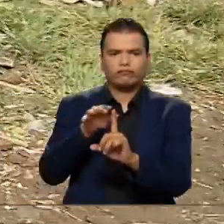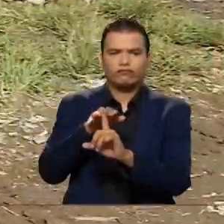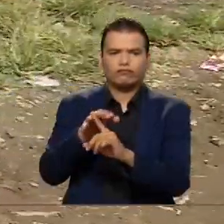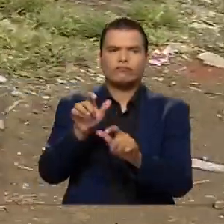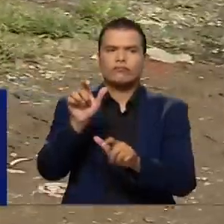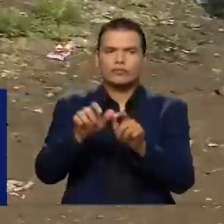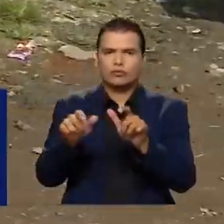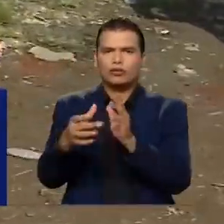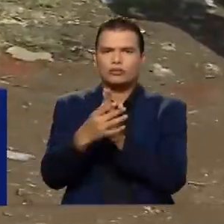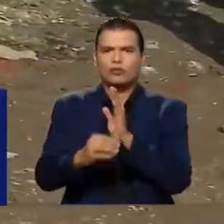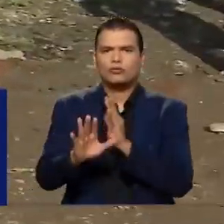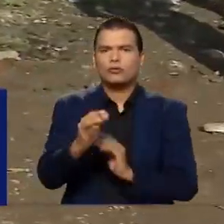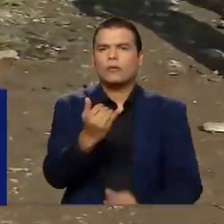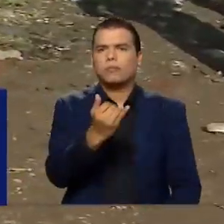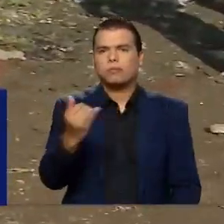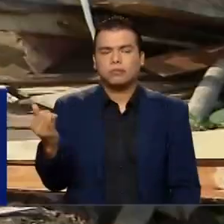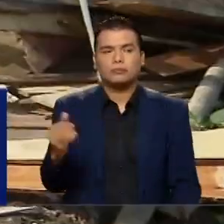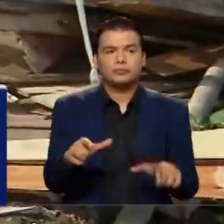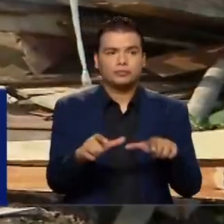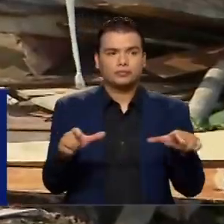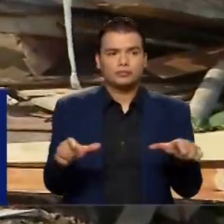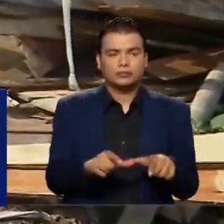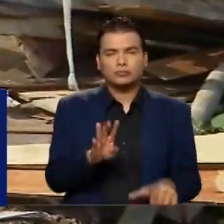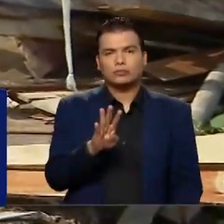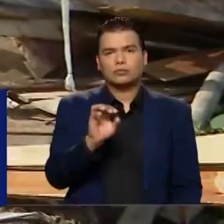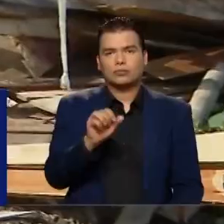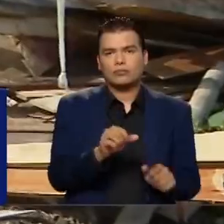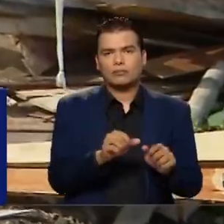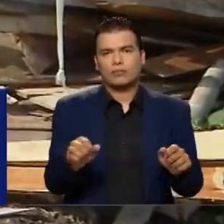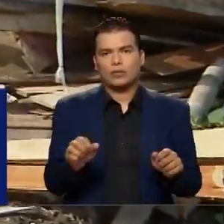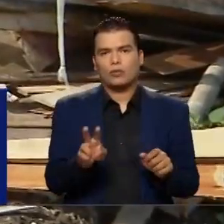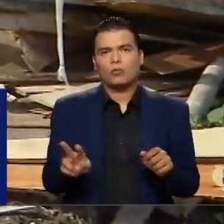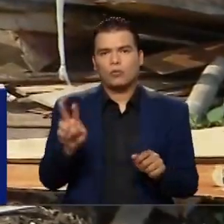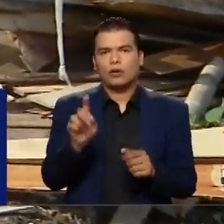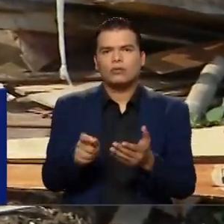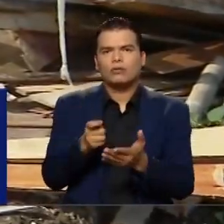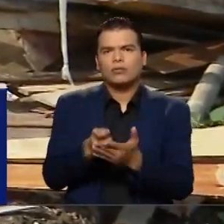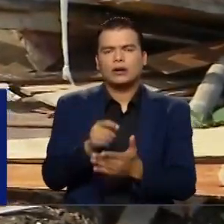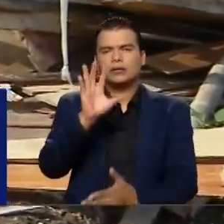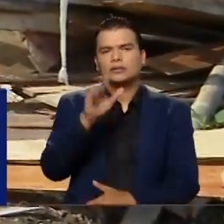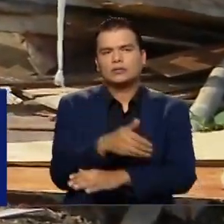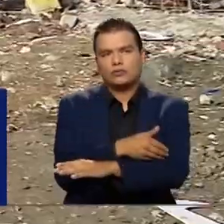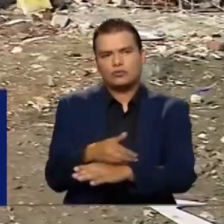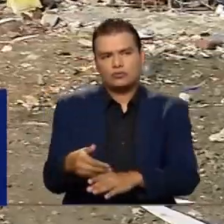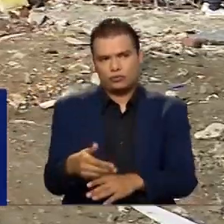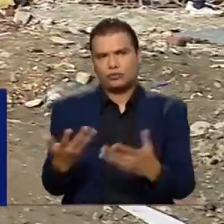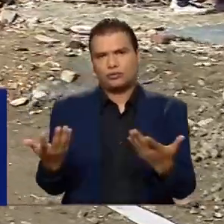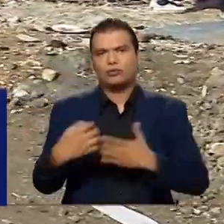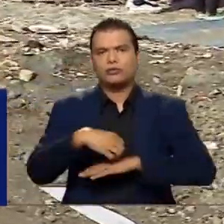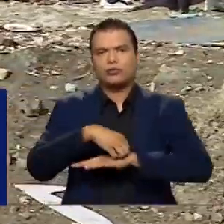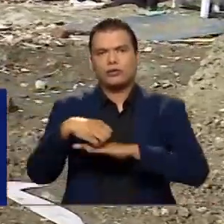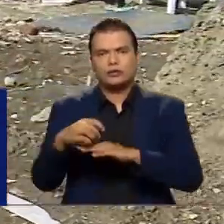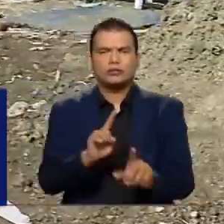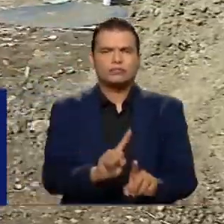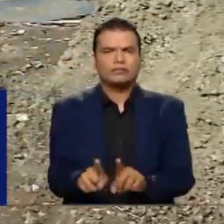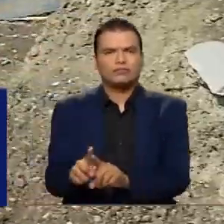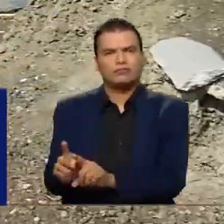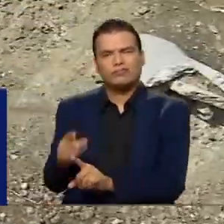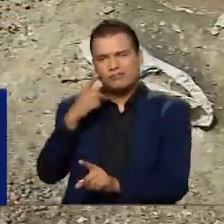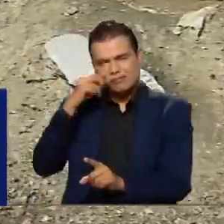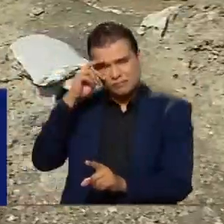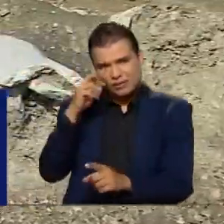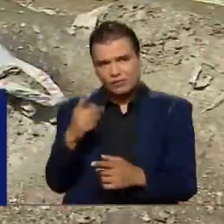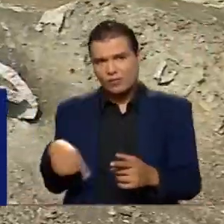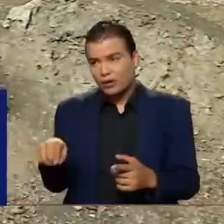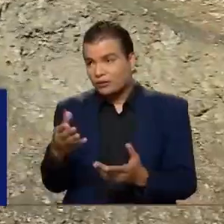Un lote de 40 metros cuadrados alcanzaría un valor de hasta 5 millones de pesos, dinero por el que organizaciones criminales garantizan seguridad